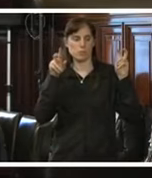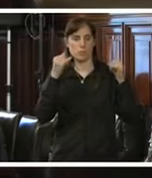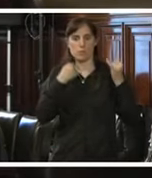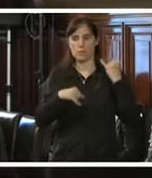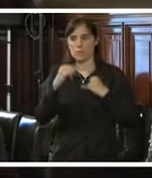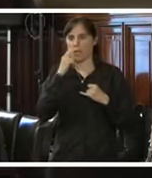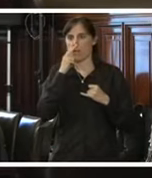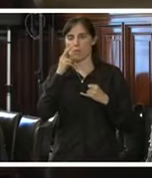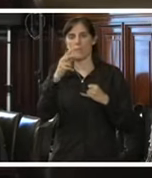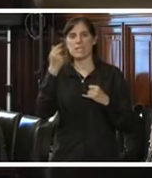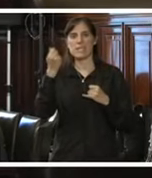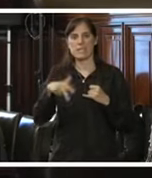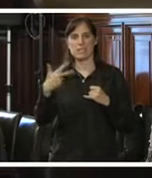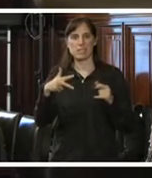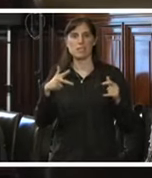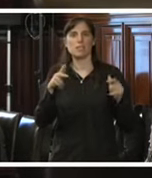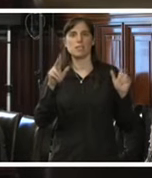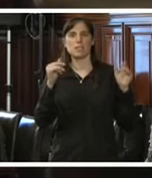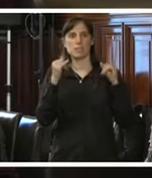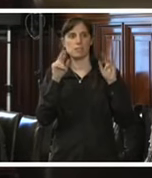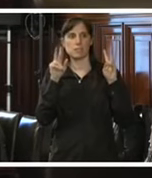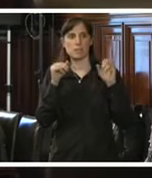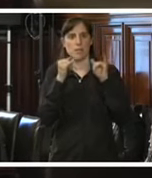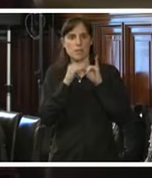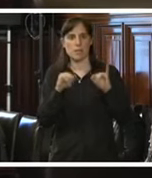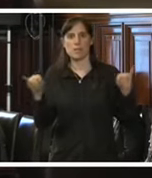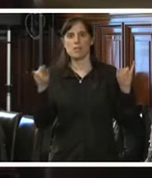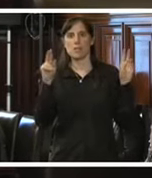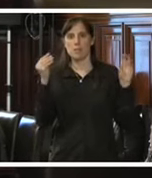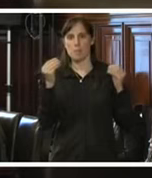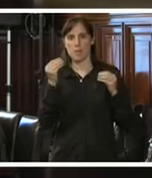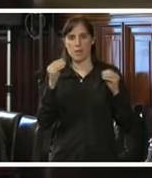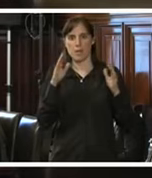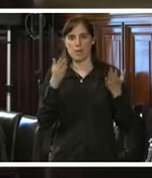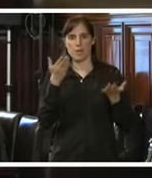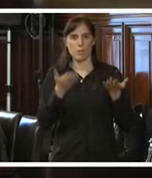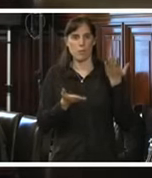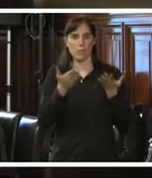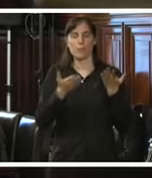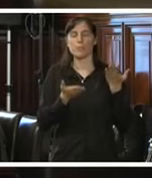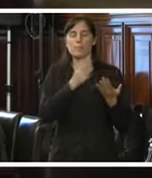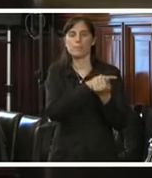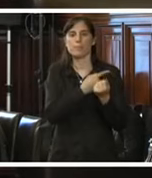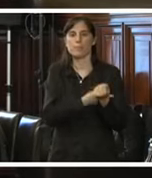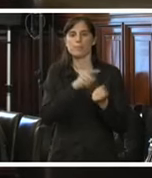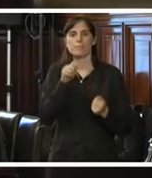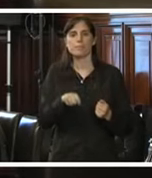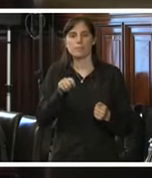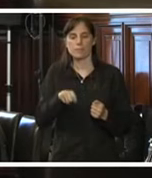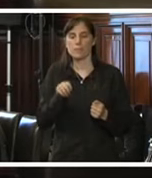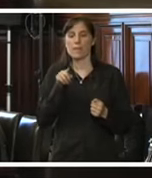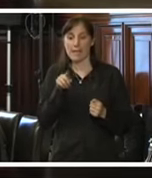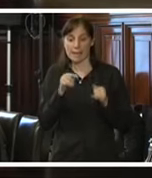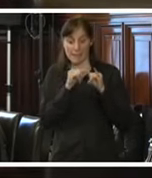2013 respecto a garantías de independencia para los y las operadoras de justicia. La independencia del Poder Judicial permite a los y